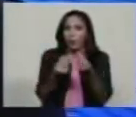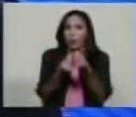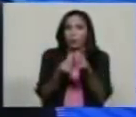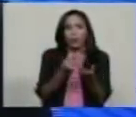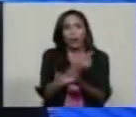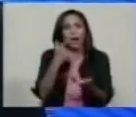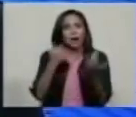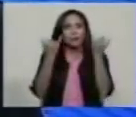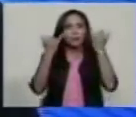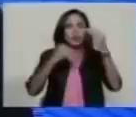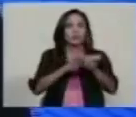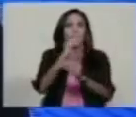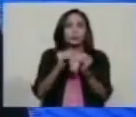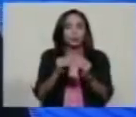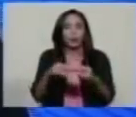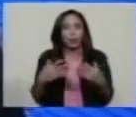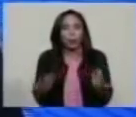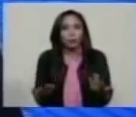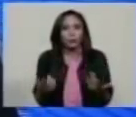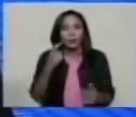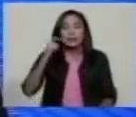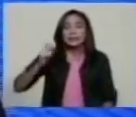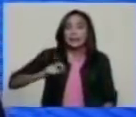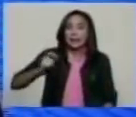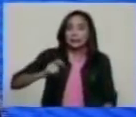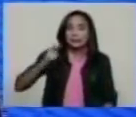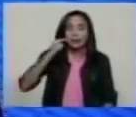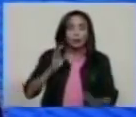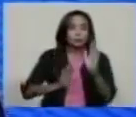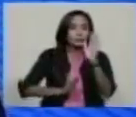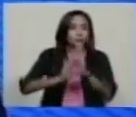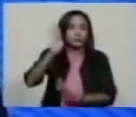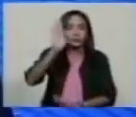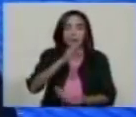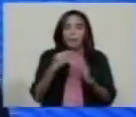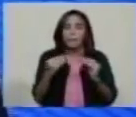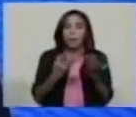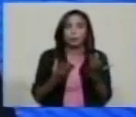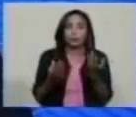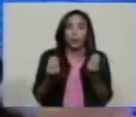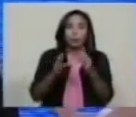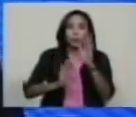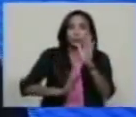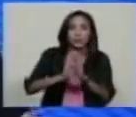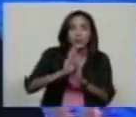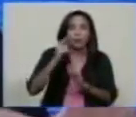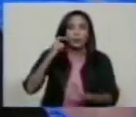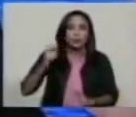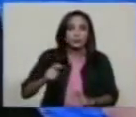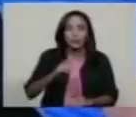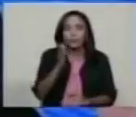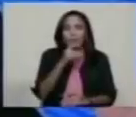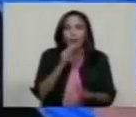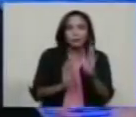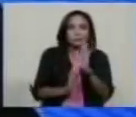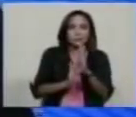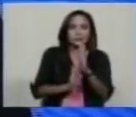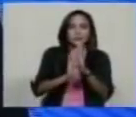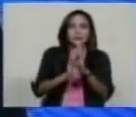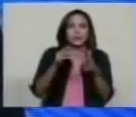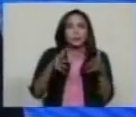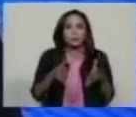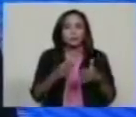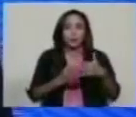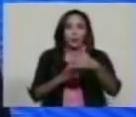como conclusión: es necesario crecer para poder atender esa demanda. Quizás, desde el punto de vista de los números globales,